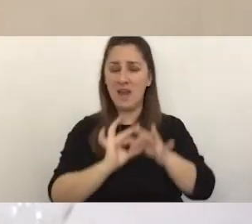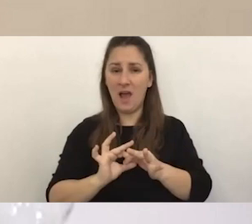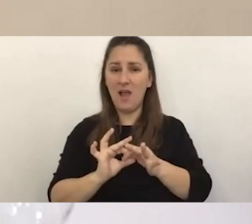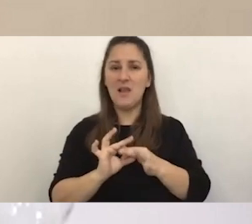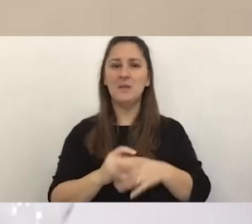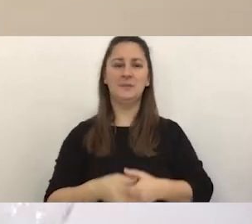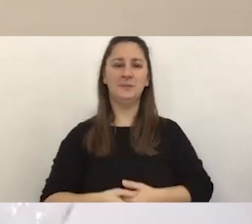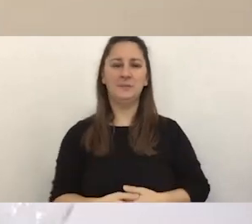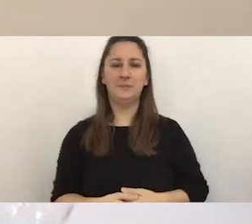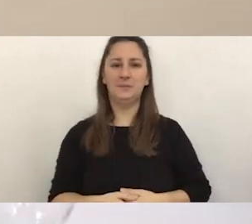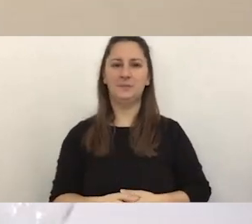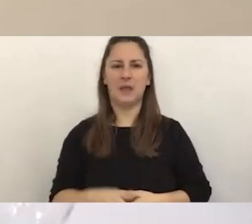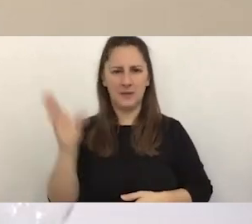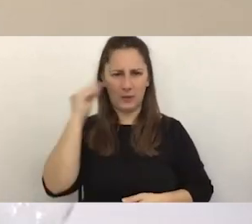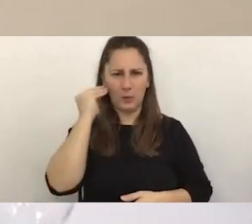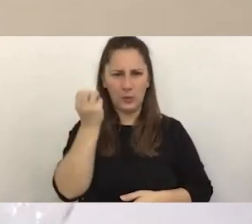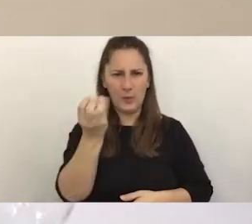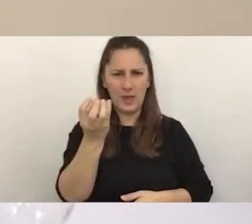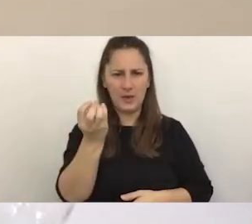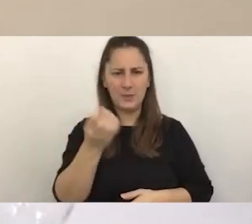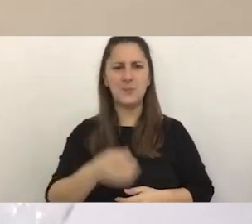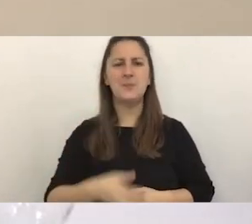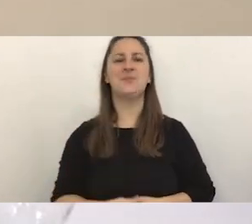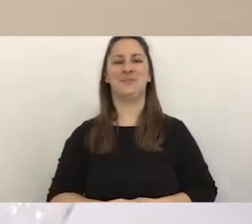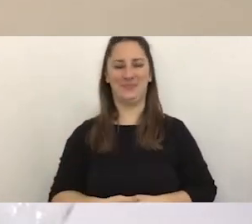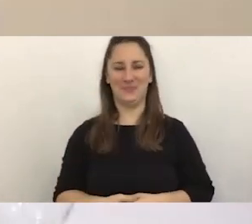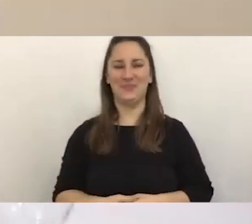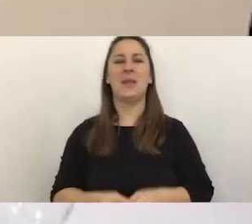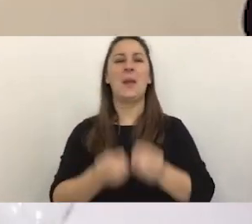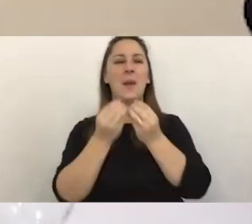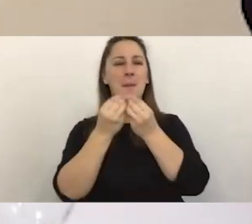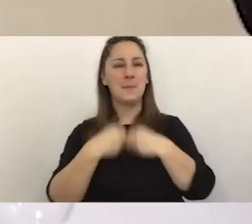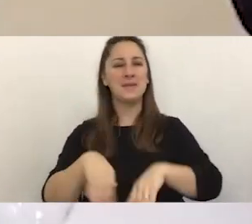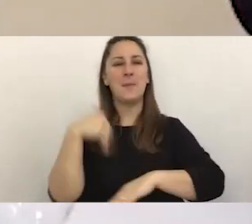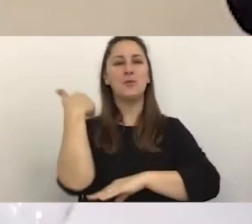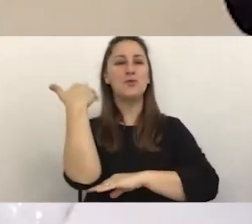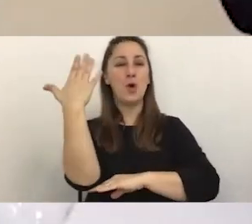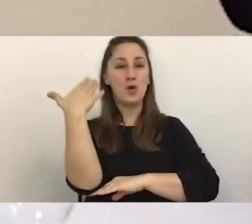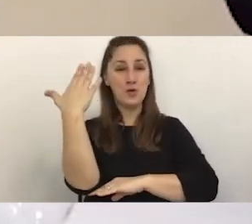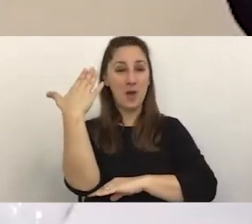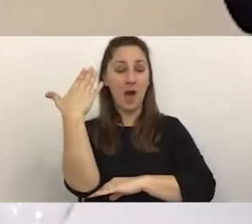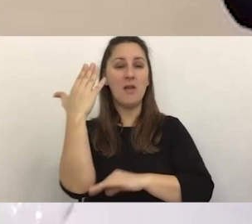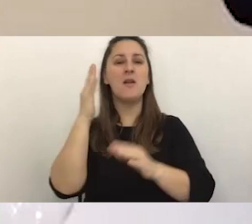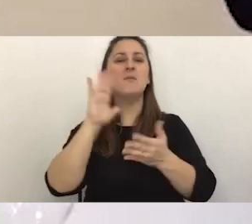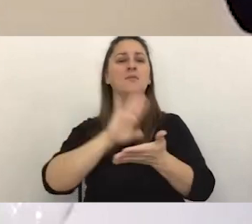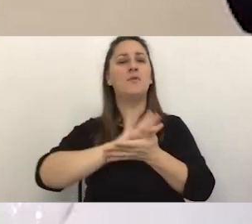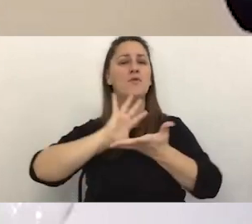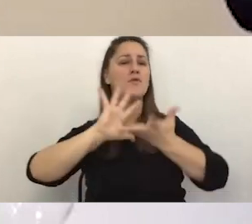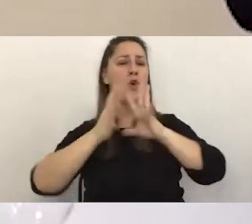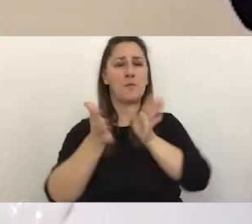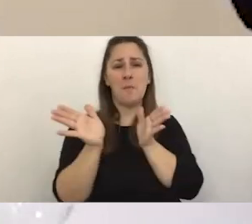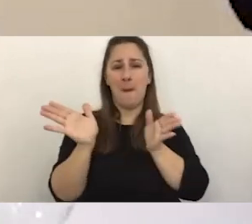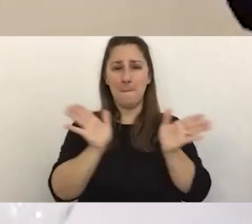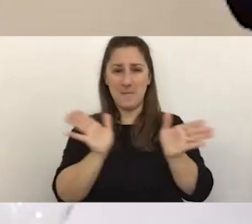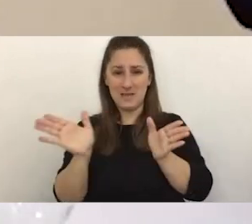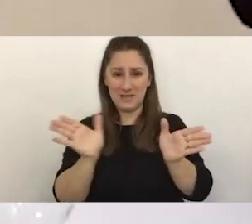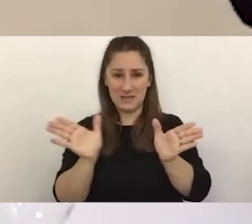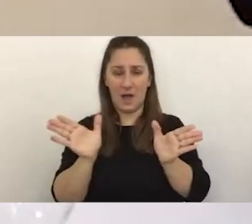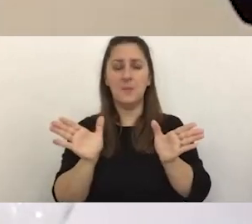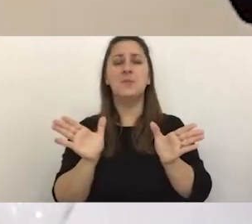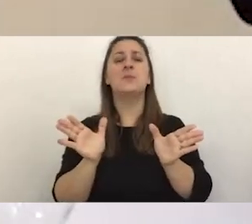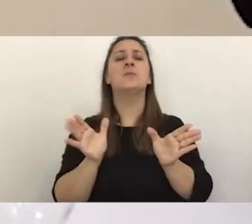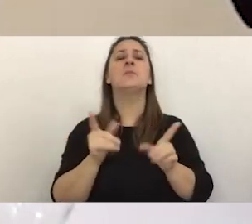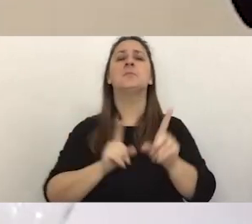Ahí se escucha mejor. Vamos a dar esta jornada de una modalidad mixta, digamos, más allá de los que están